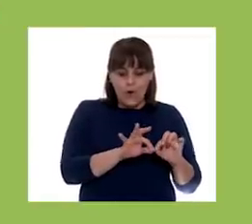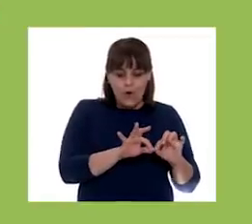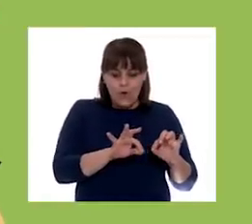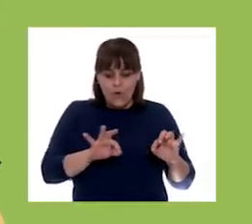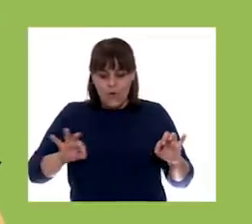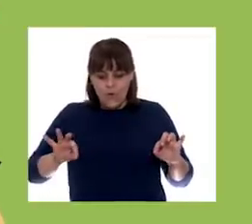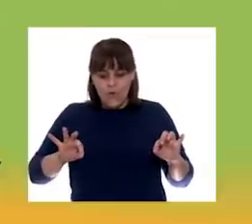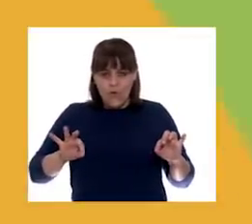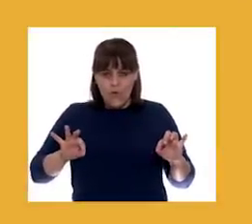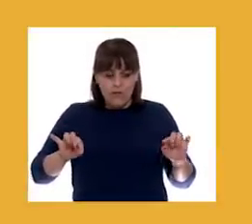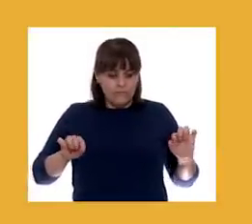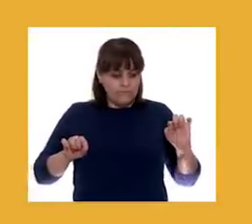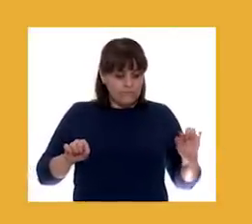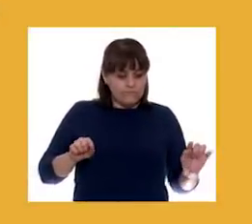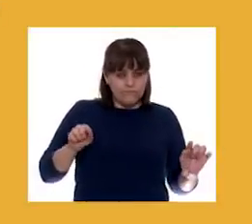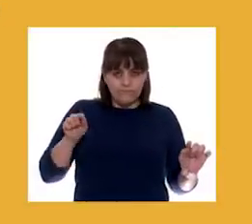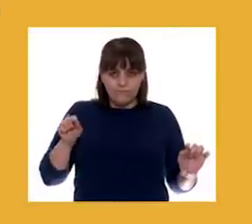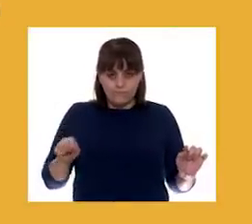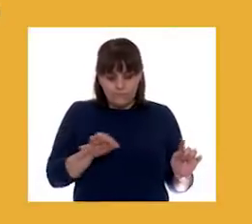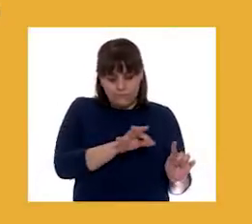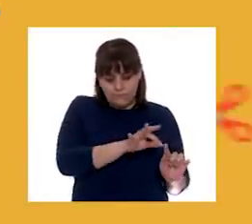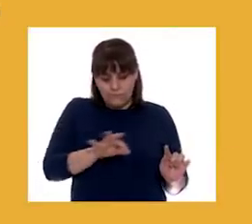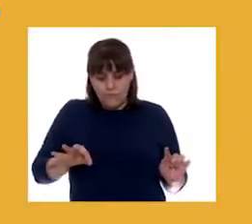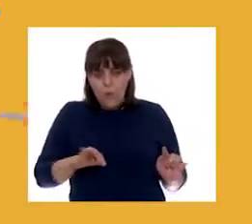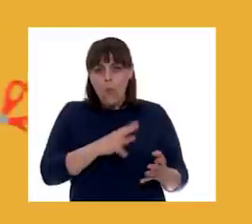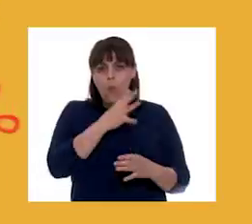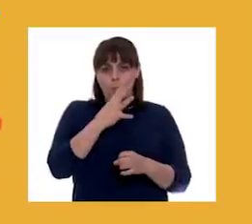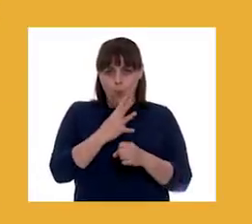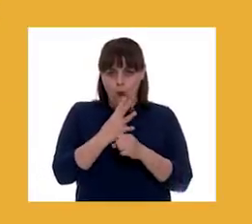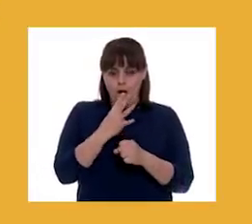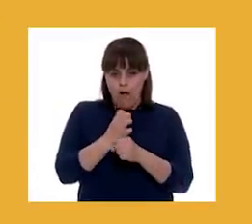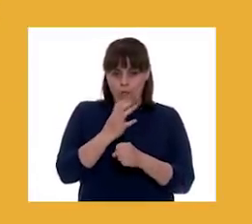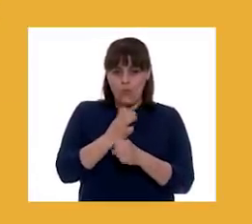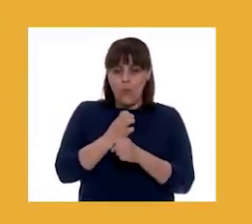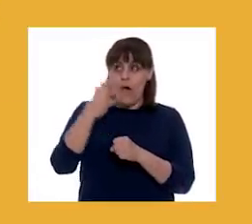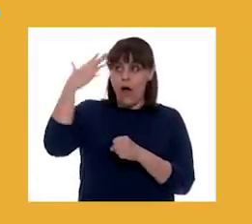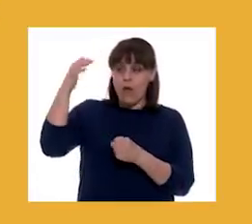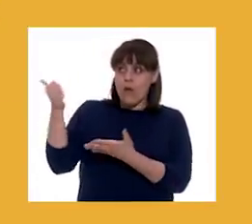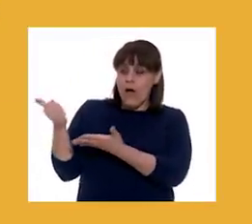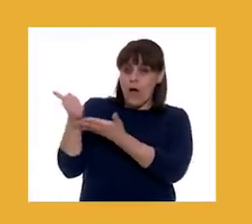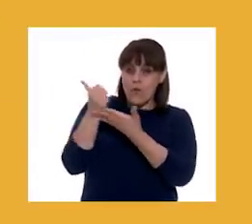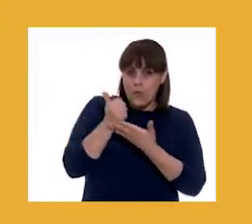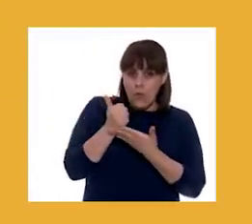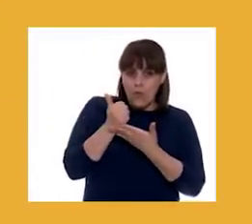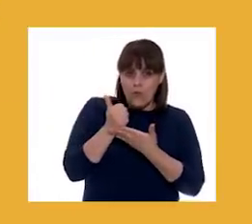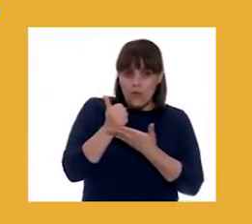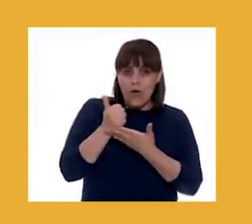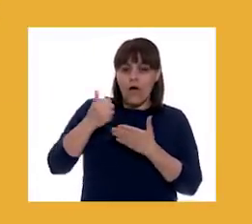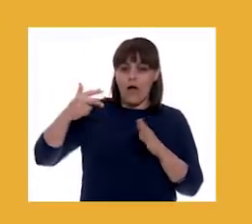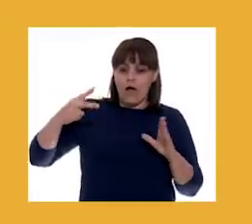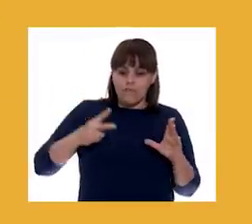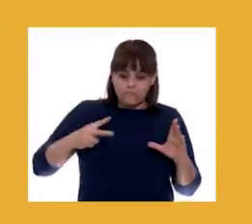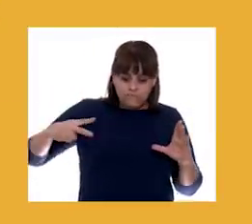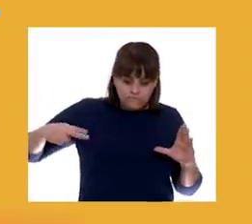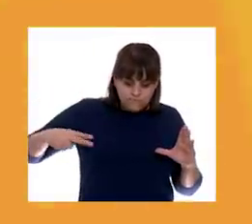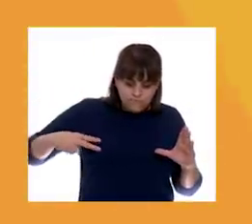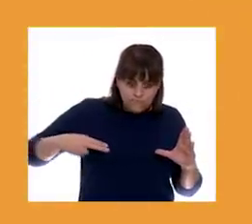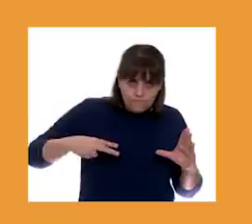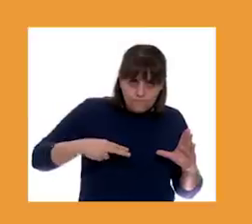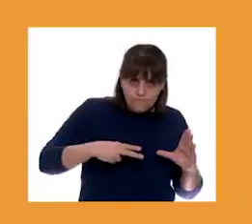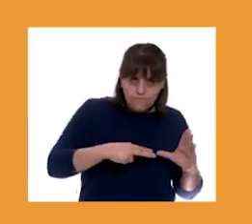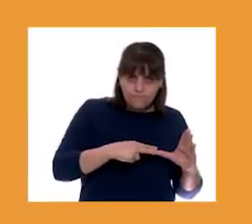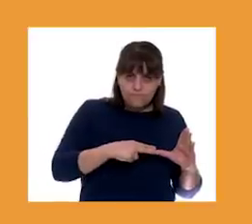horizontal entre los dos puntos. 4. Con ayuda de un adulto, corta sobre la línea horizontal que